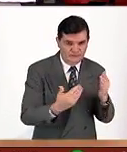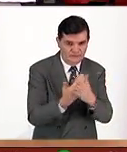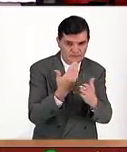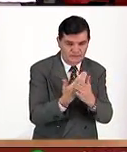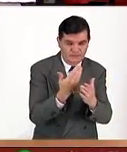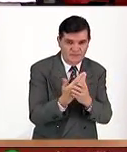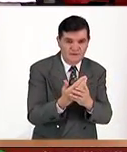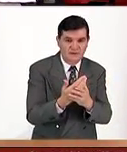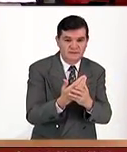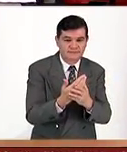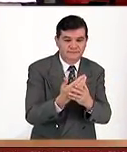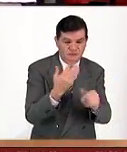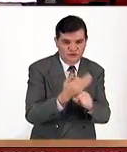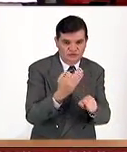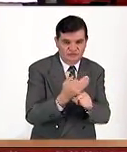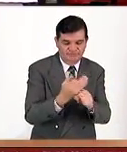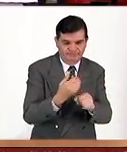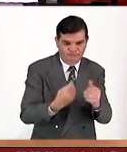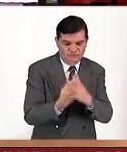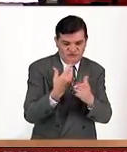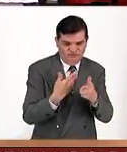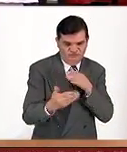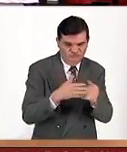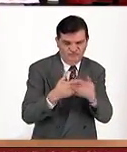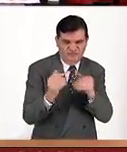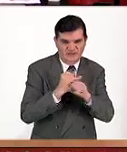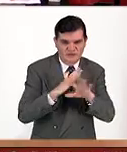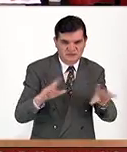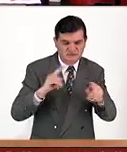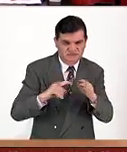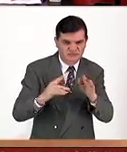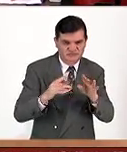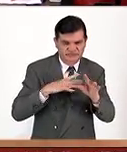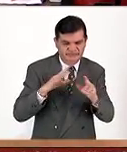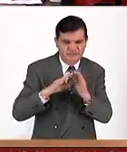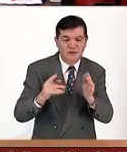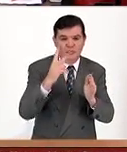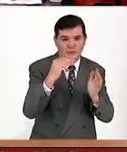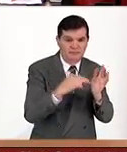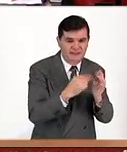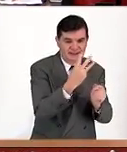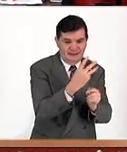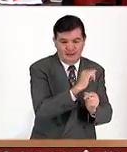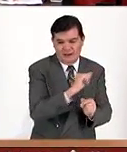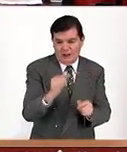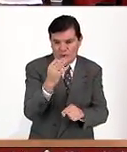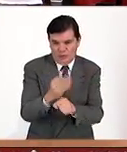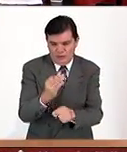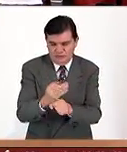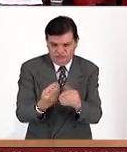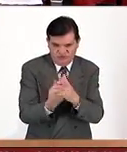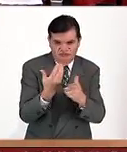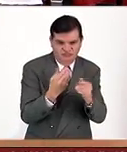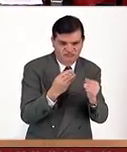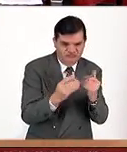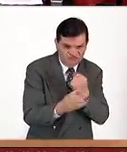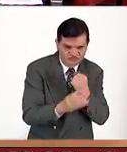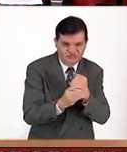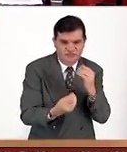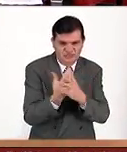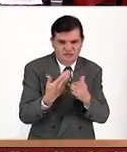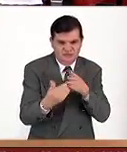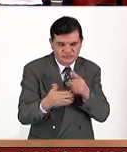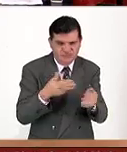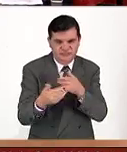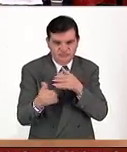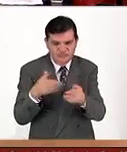estoy actualizando la información. Es un libro que ya lleva pues del 2003 a la fecha y se actualizó